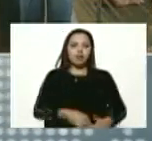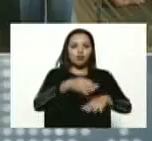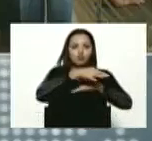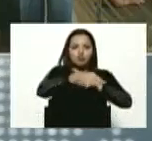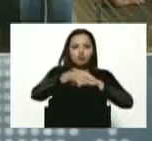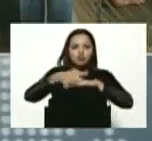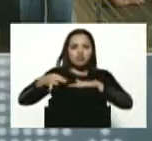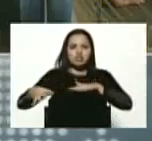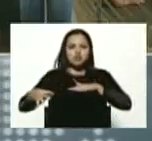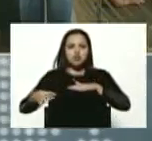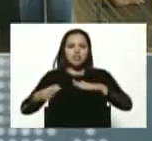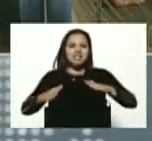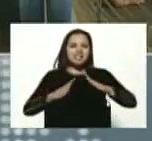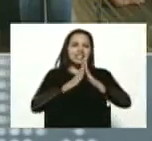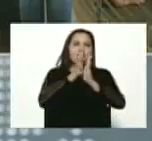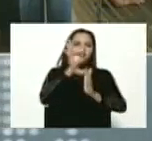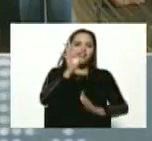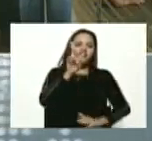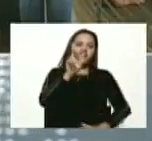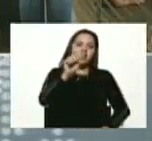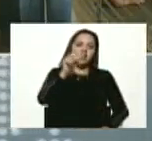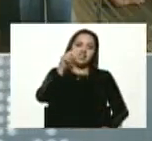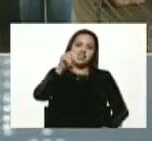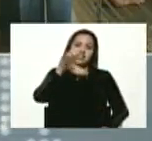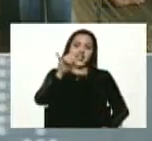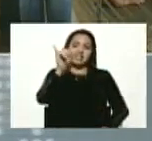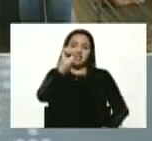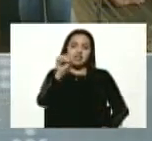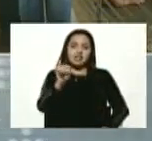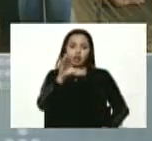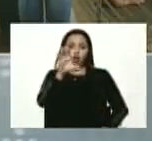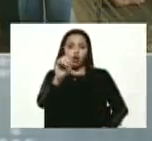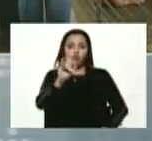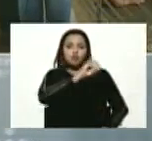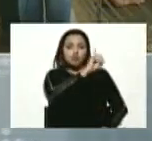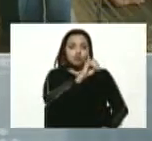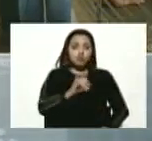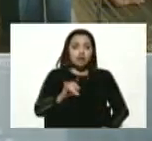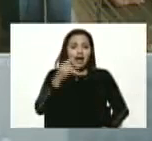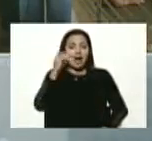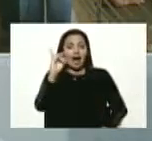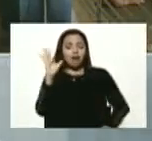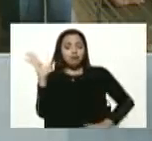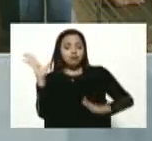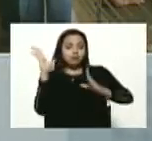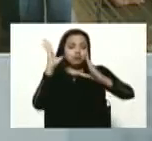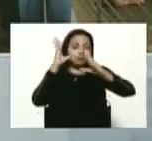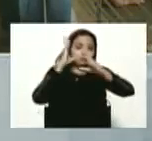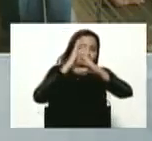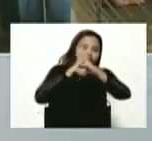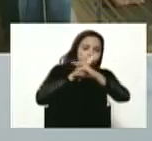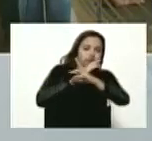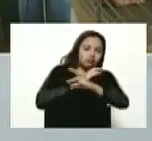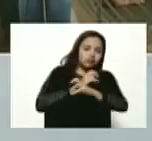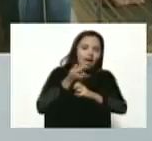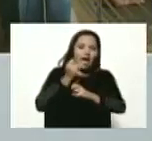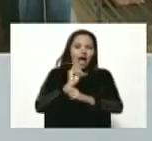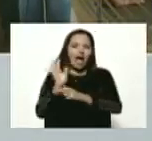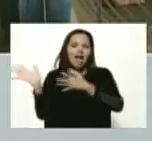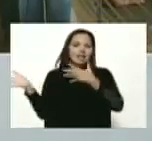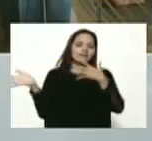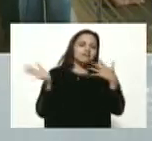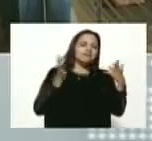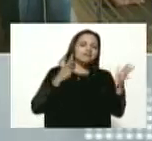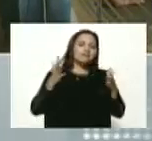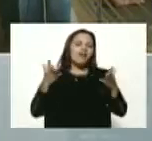municipio San Francisco, el Zulia, ya va cayendo la tarde allá y se va refrescando el calorón de